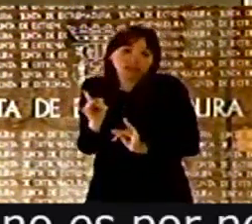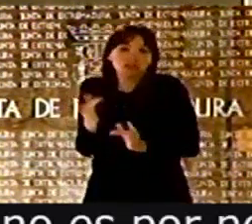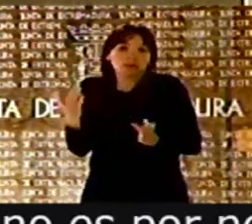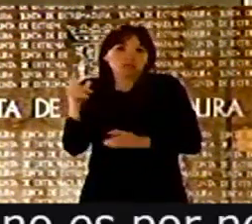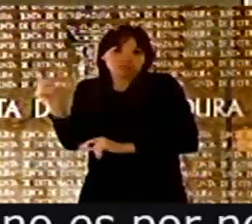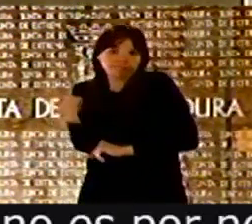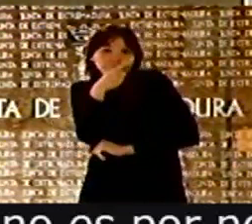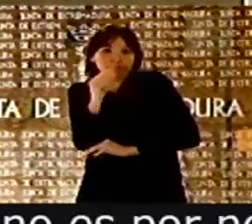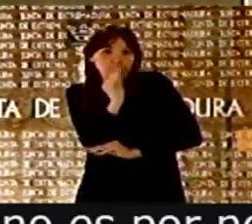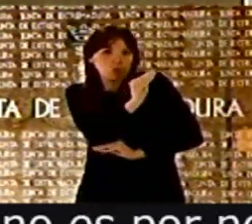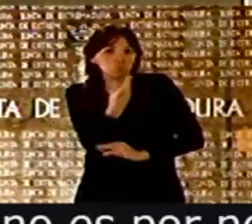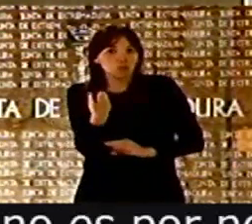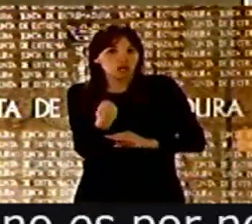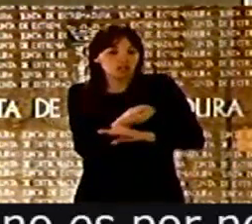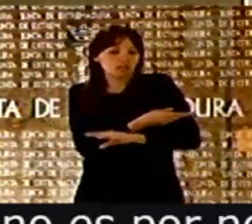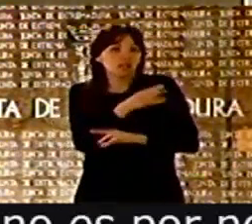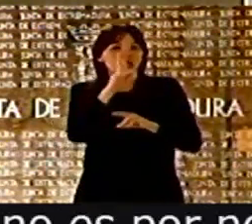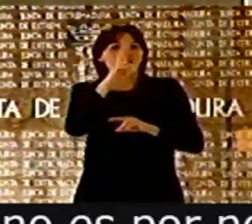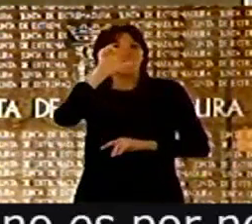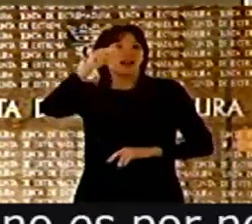Renfe.